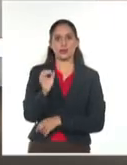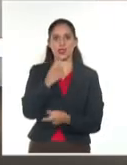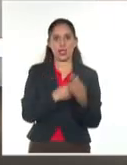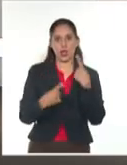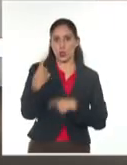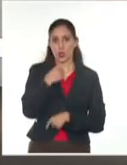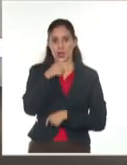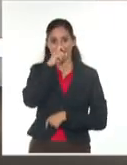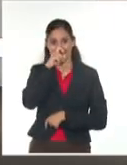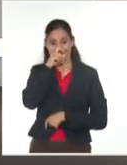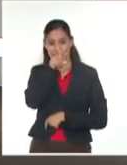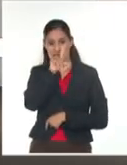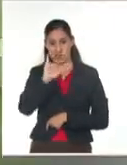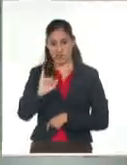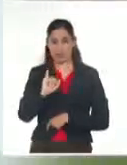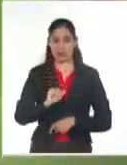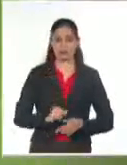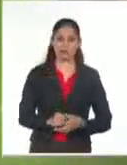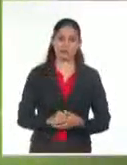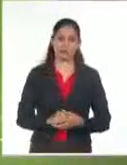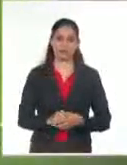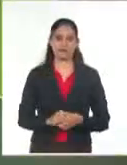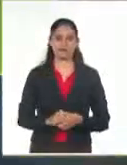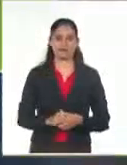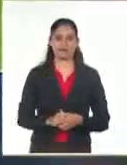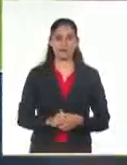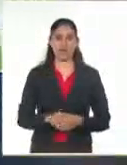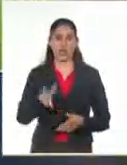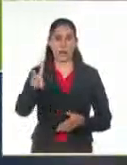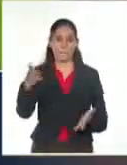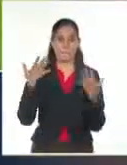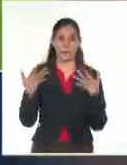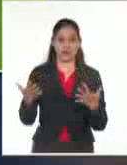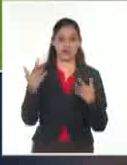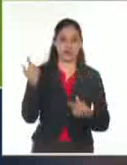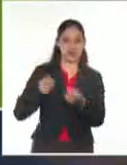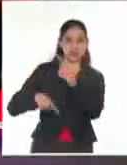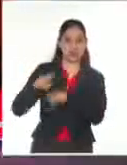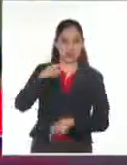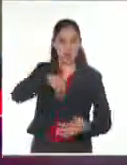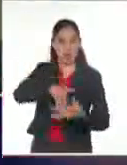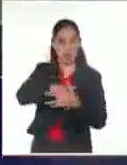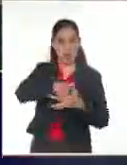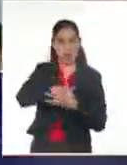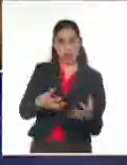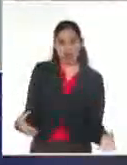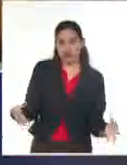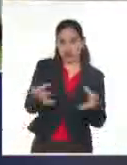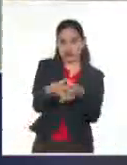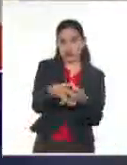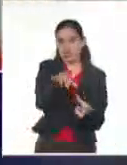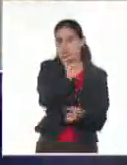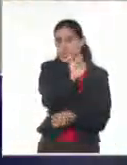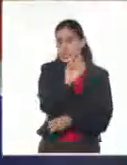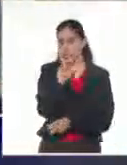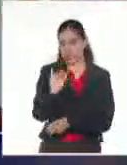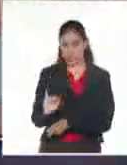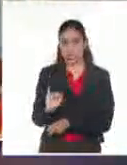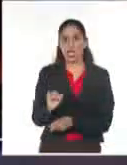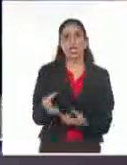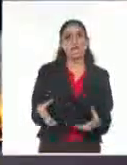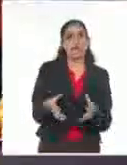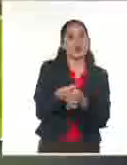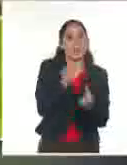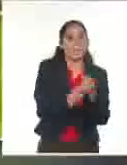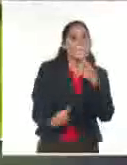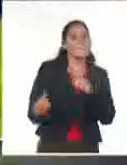tiene 16 años. El verano pasado jugó el europeo sub-17, un año después es titular en el primer equipo del Barça y va a